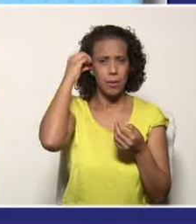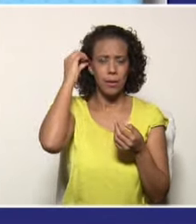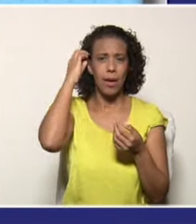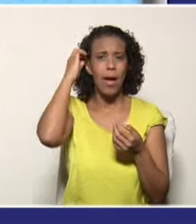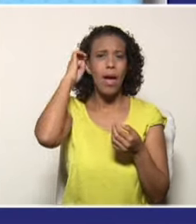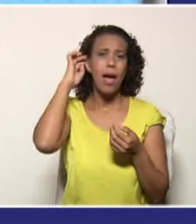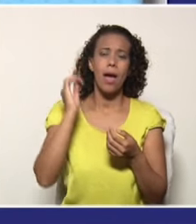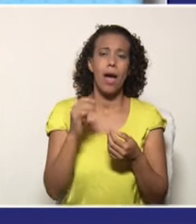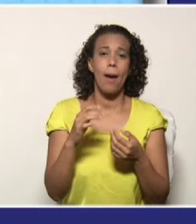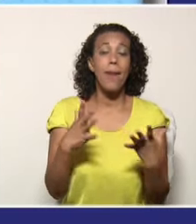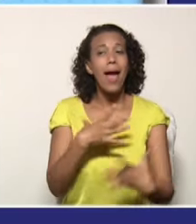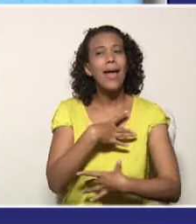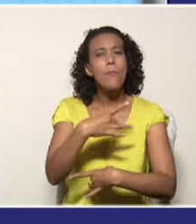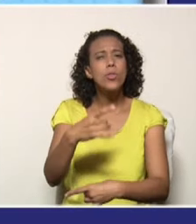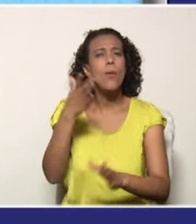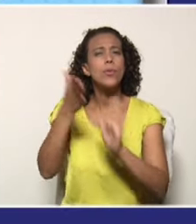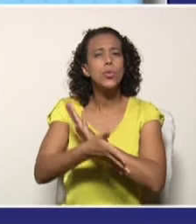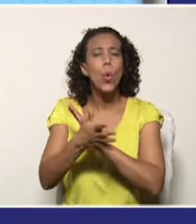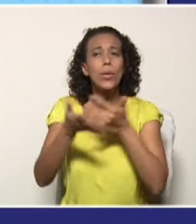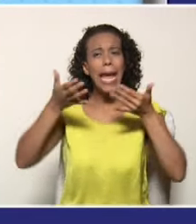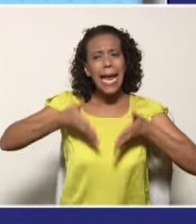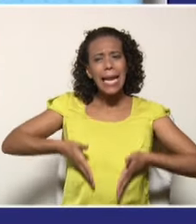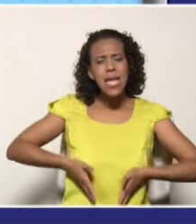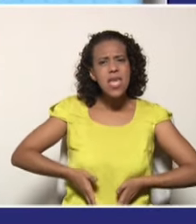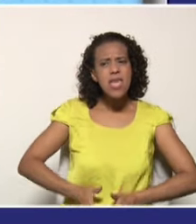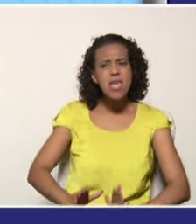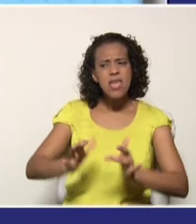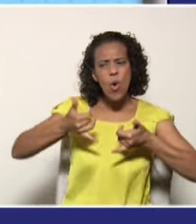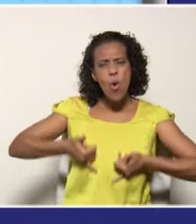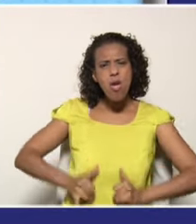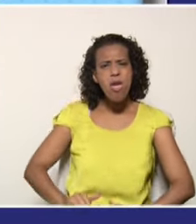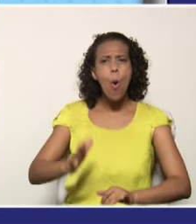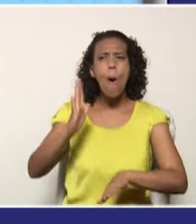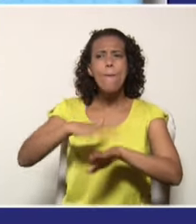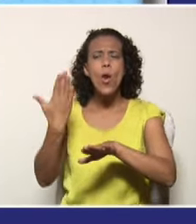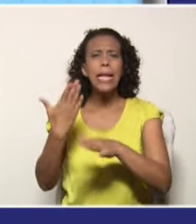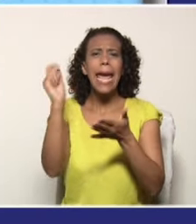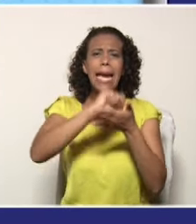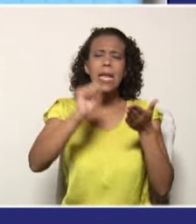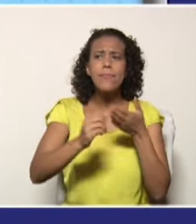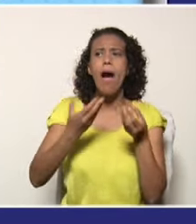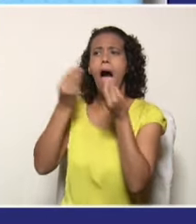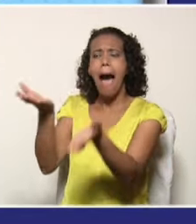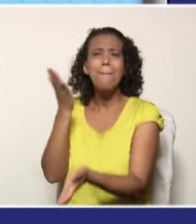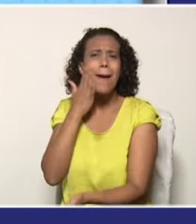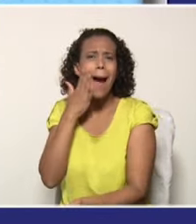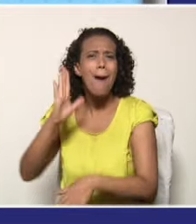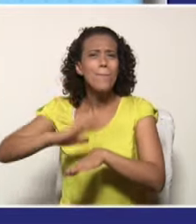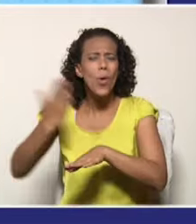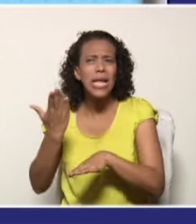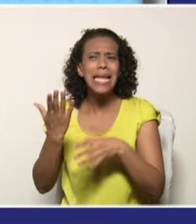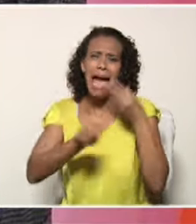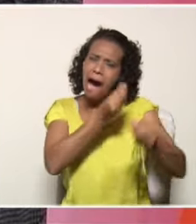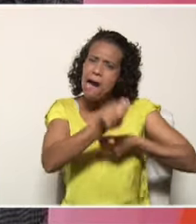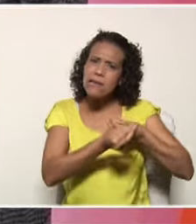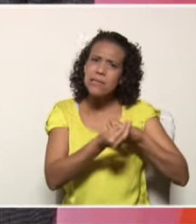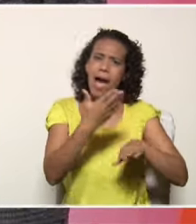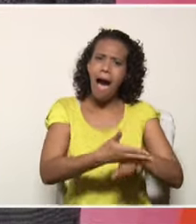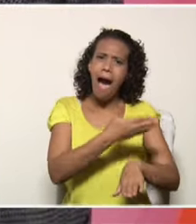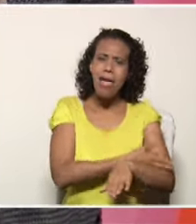a escribir qué motiva al hijo a escribir esa carta a su madre y cuáles son los sentimientos que refleja el